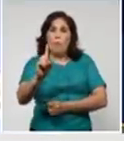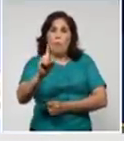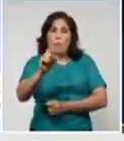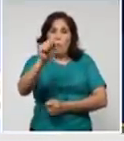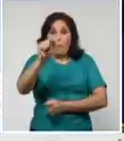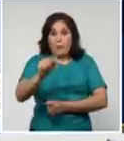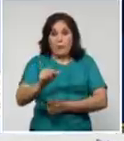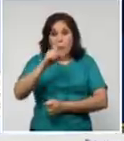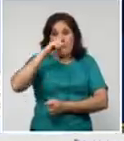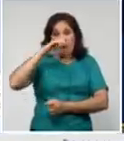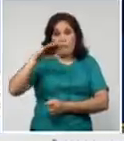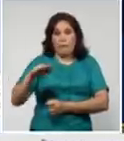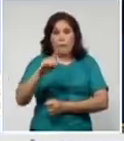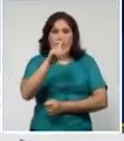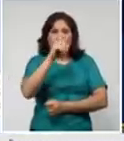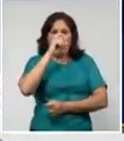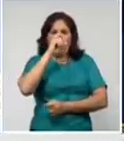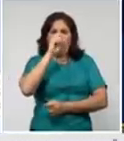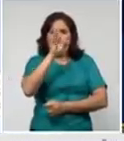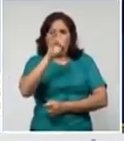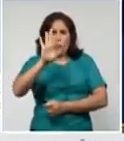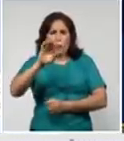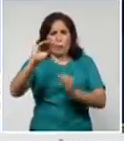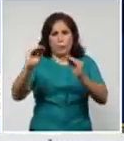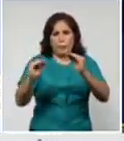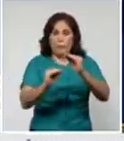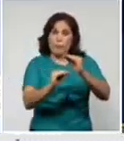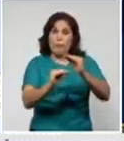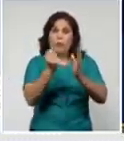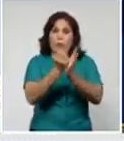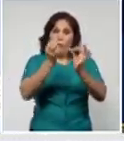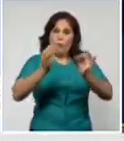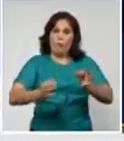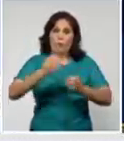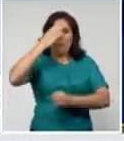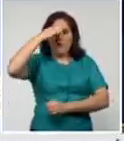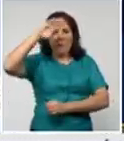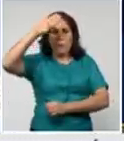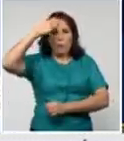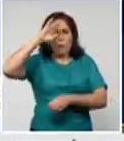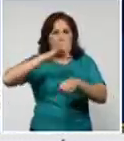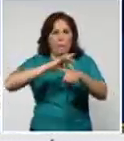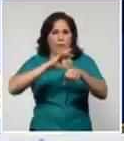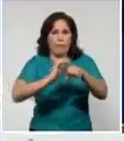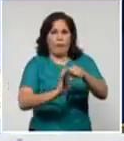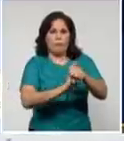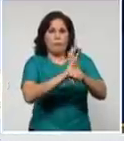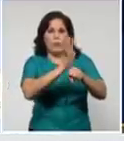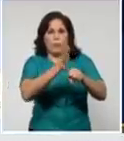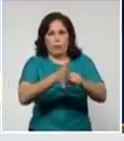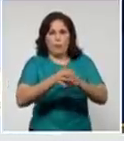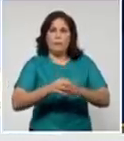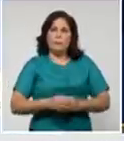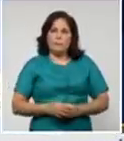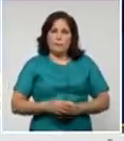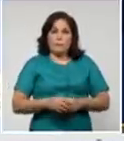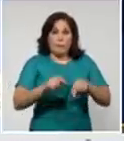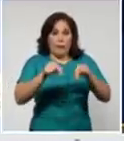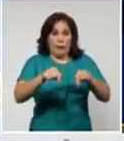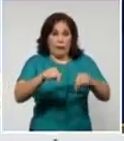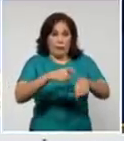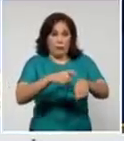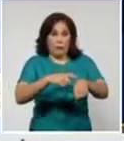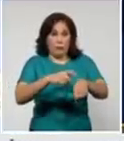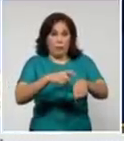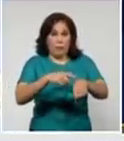niños de 18 y menos confirmados en nuestro país con la COVID-19. En estos momentos, de